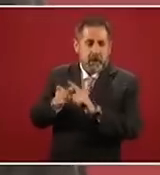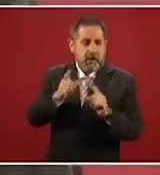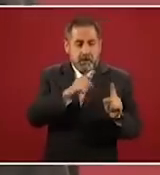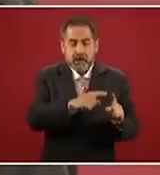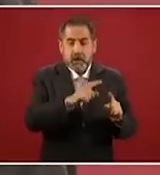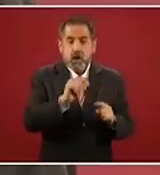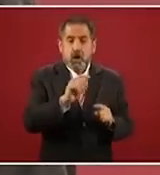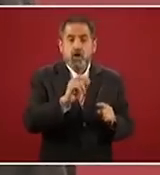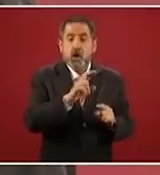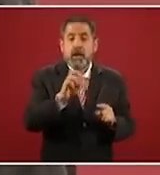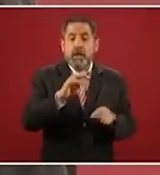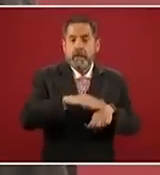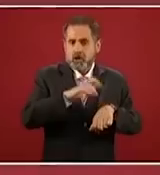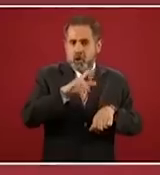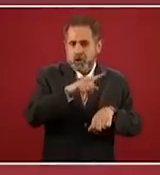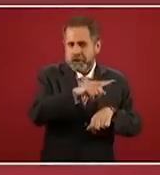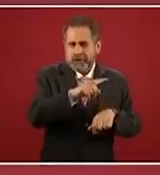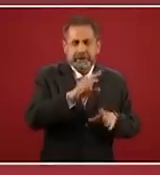Y